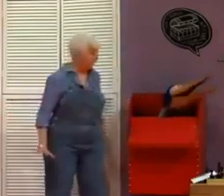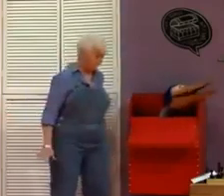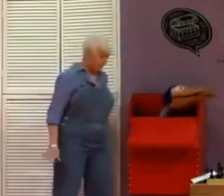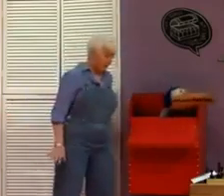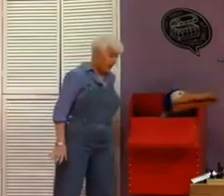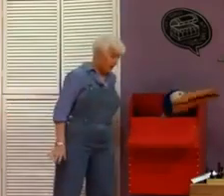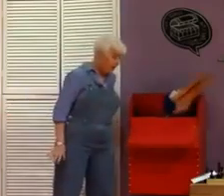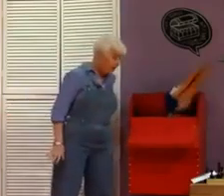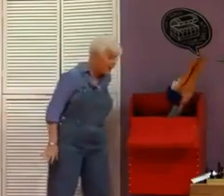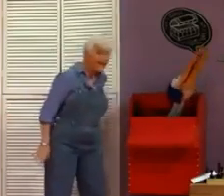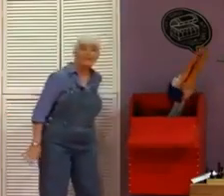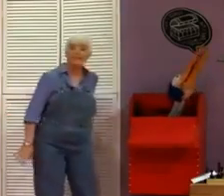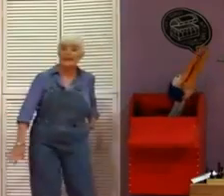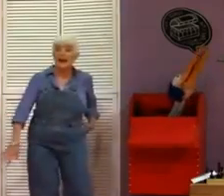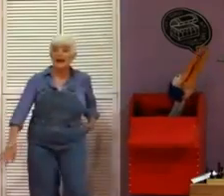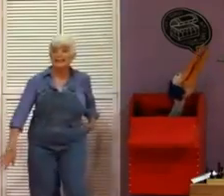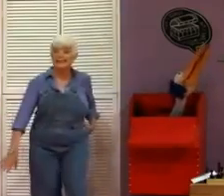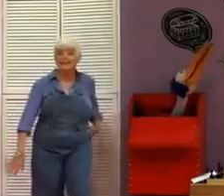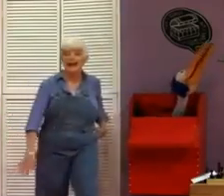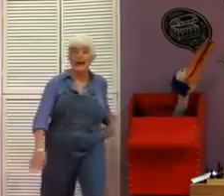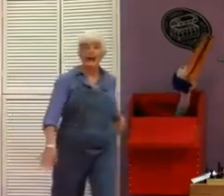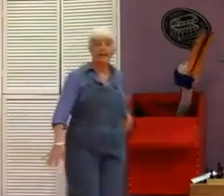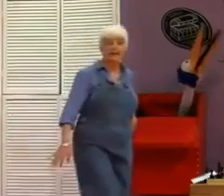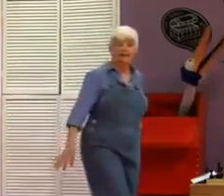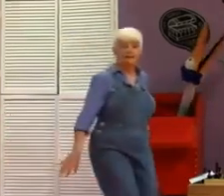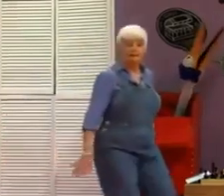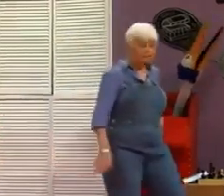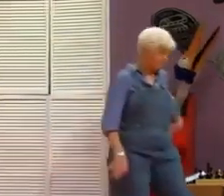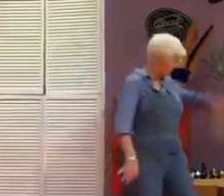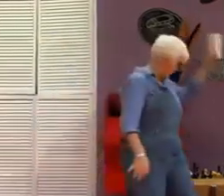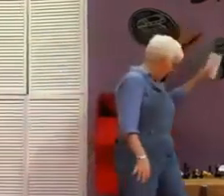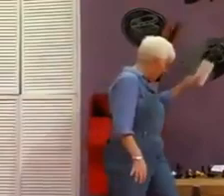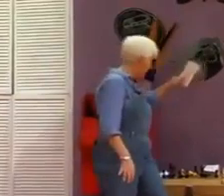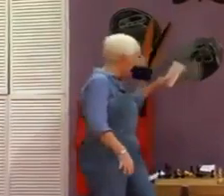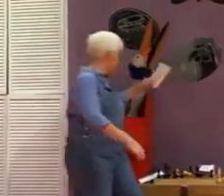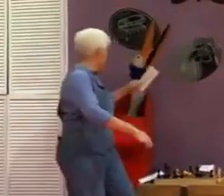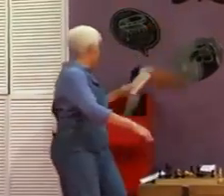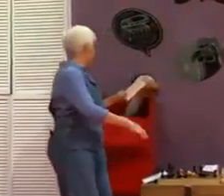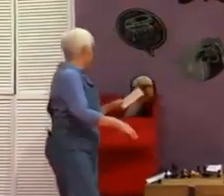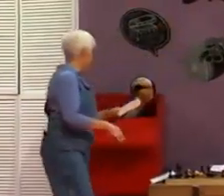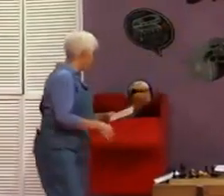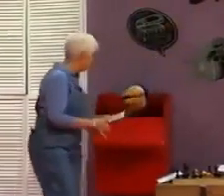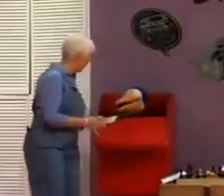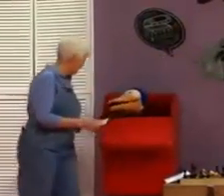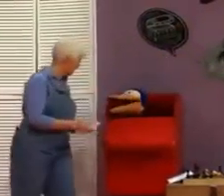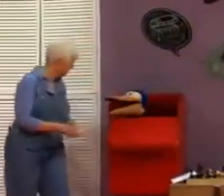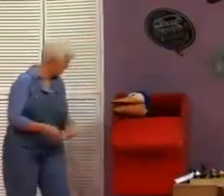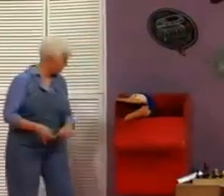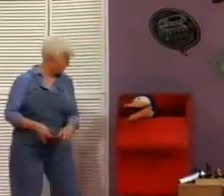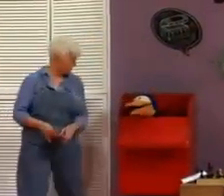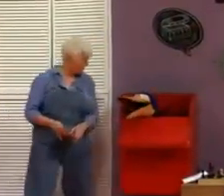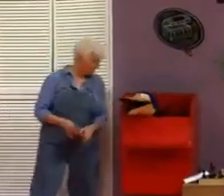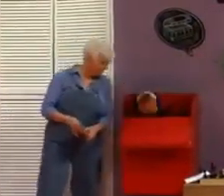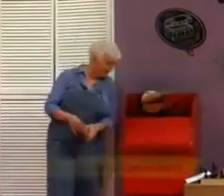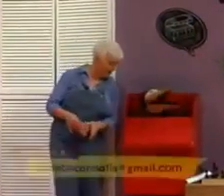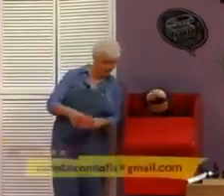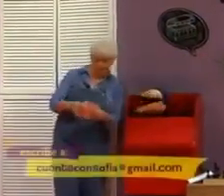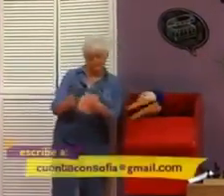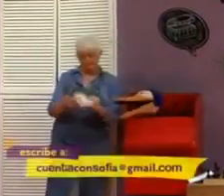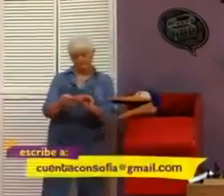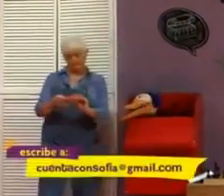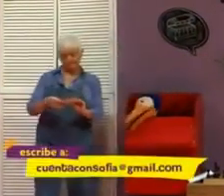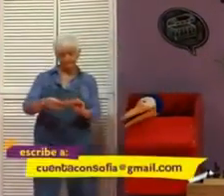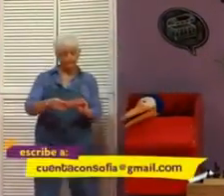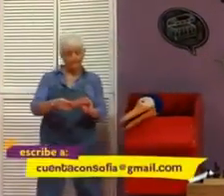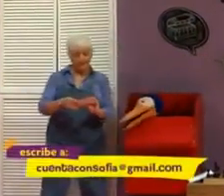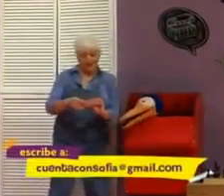¡No! ¡Ah! Y así, al azar, otra carta nos ha llegado aquí. ¡Ay, qué suerte! ¿La que leemos?